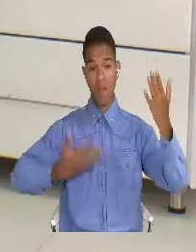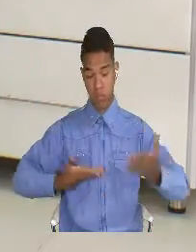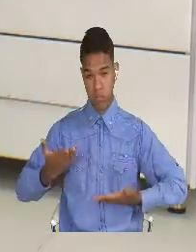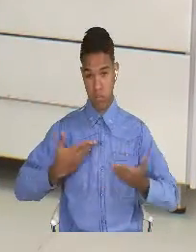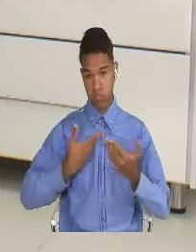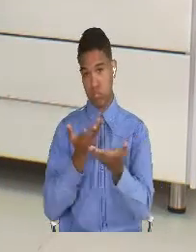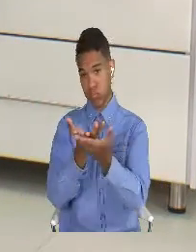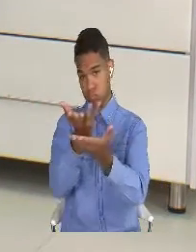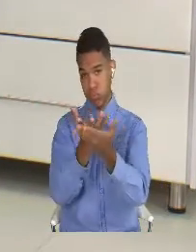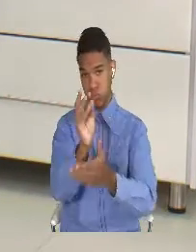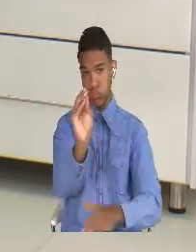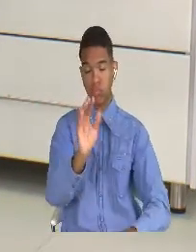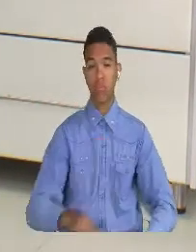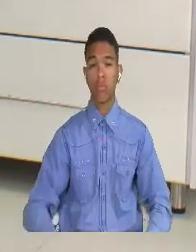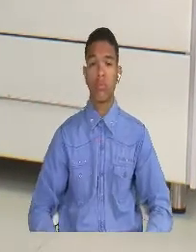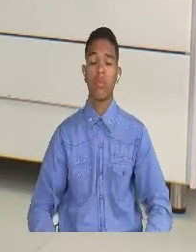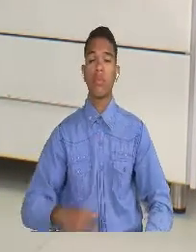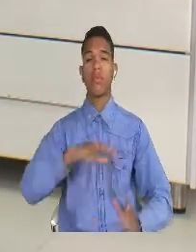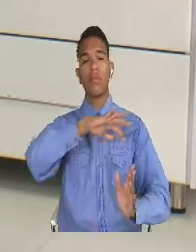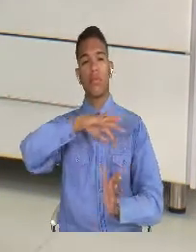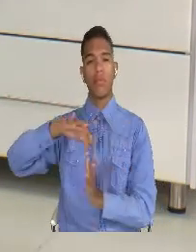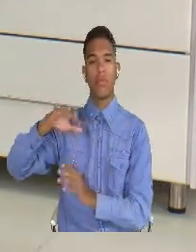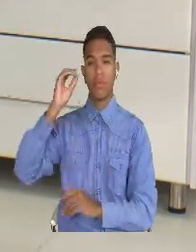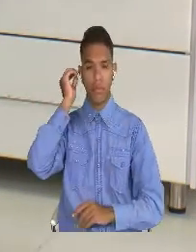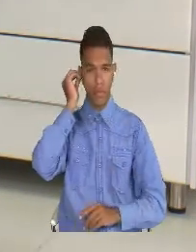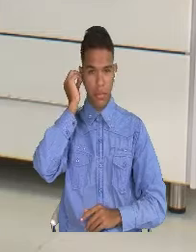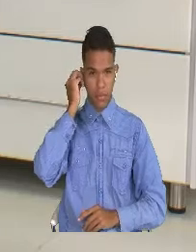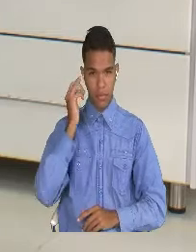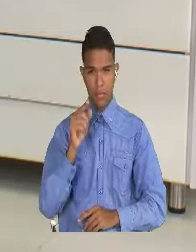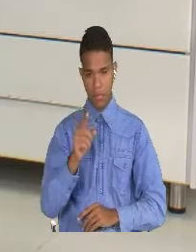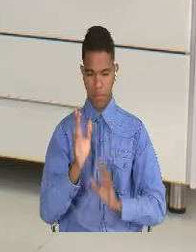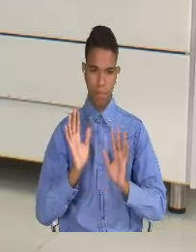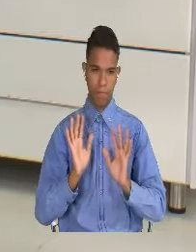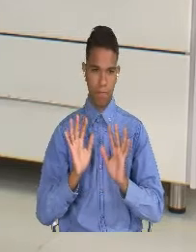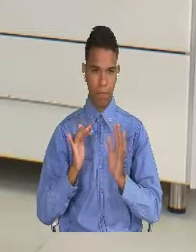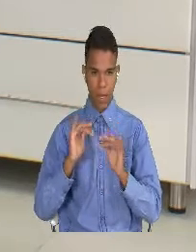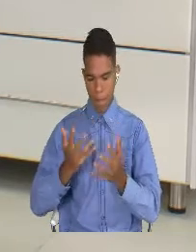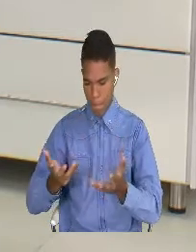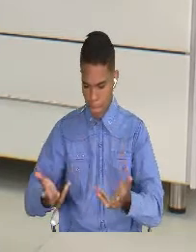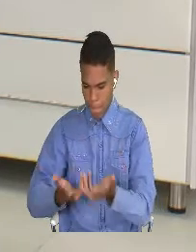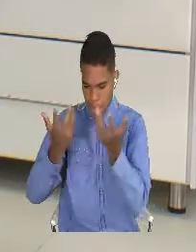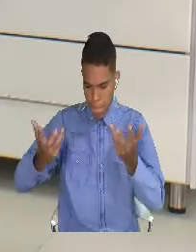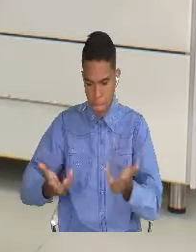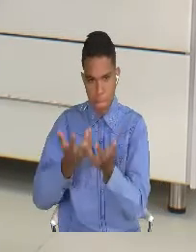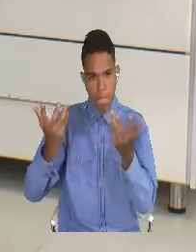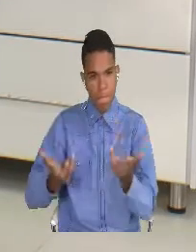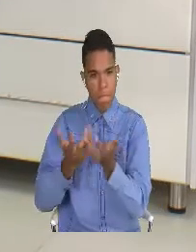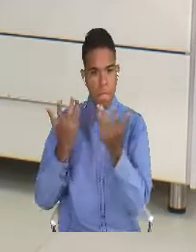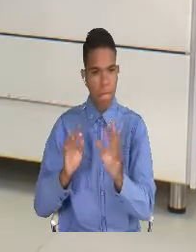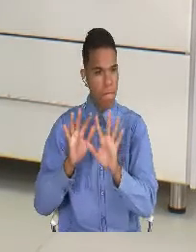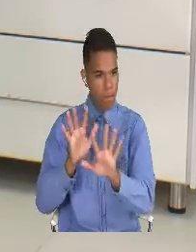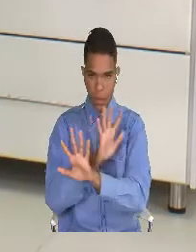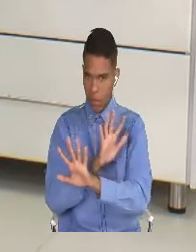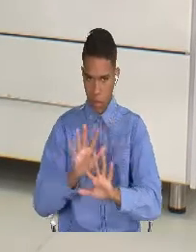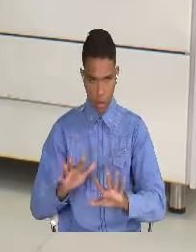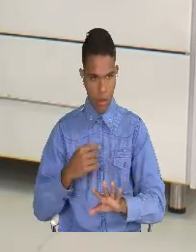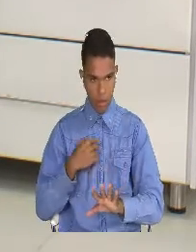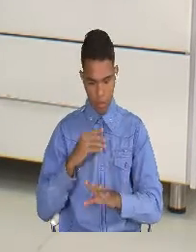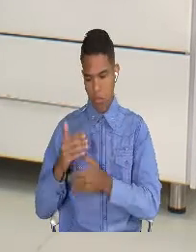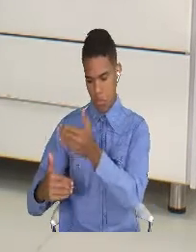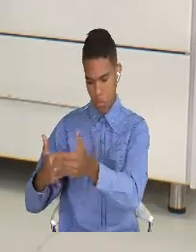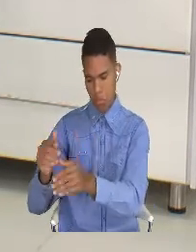casa, ¿ok? Bueno, ya teniendo aquí nuestra ensalada un poco adelantada, ¿sí? Ya un procesito ya bastante marchado. Aquí